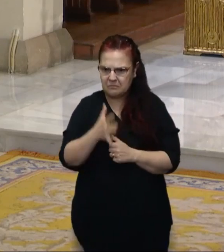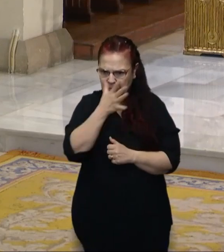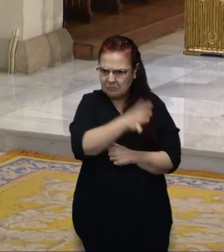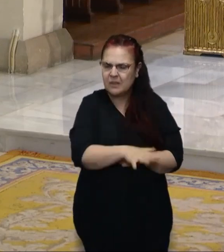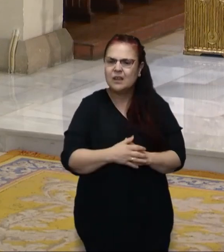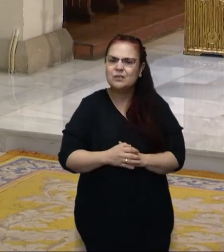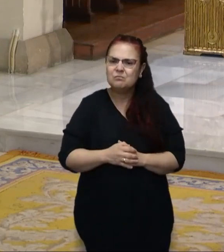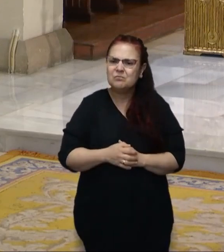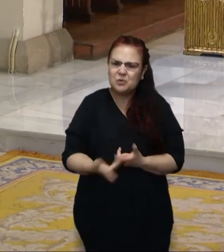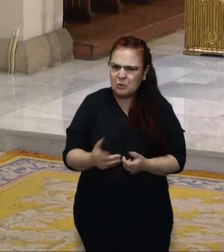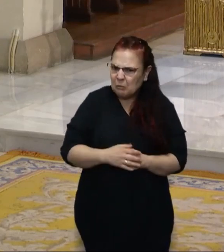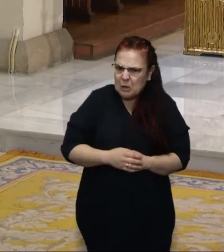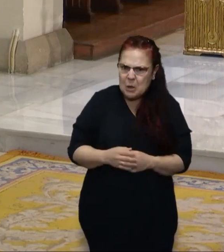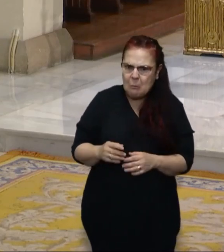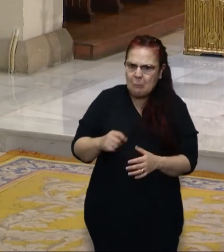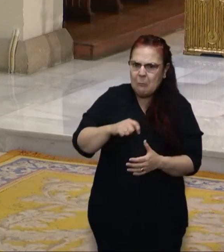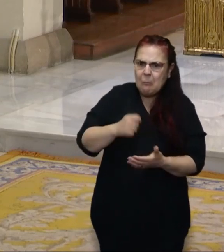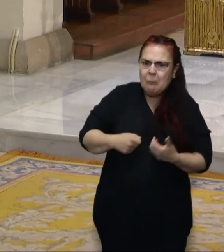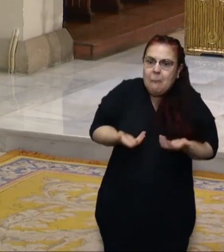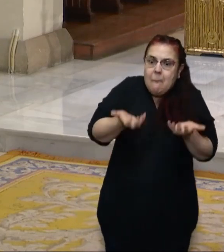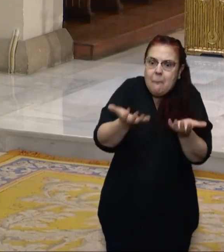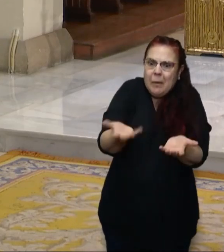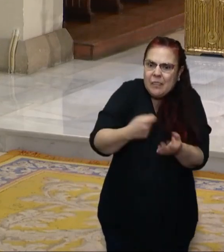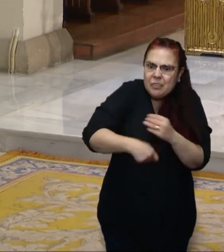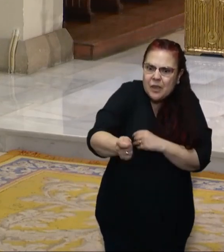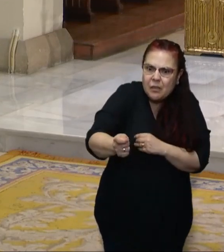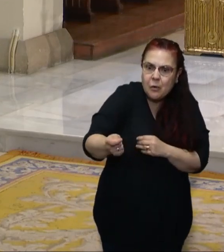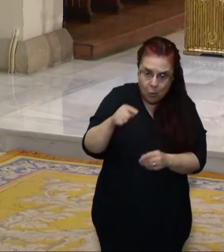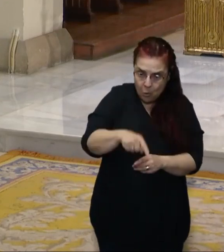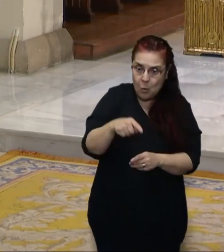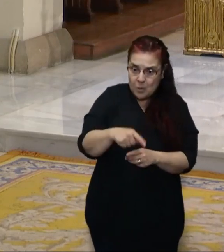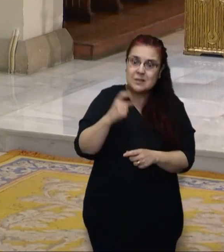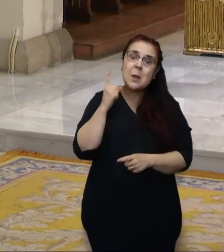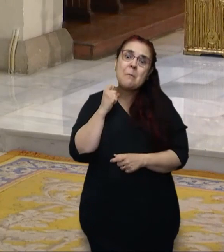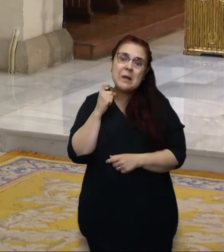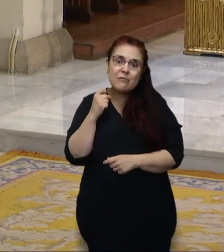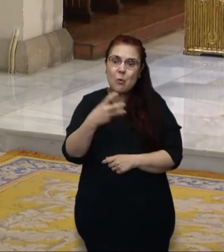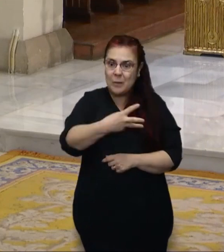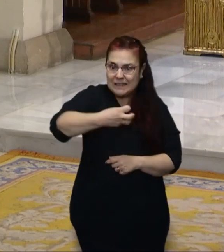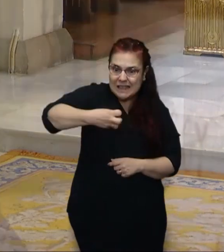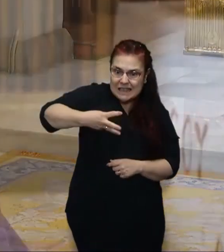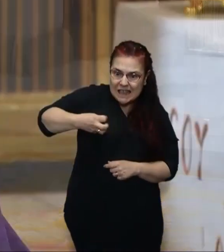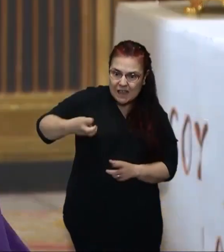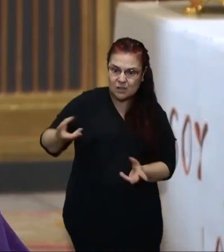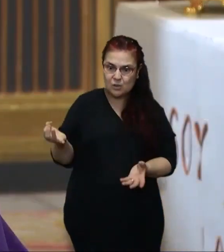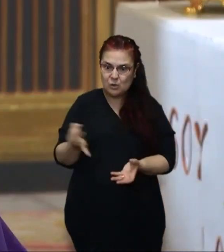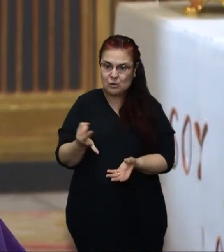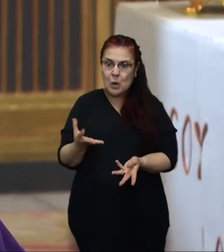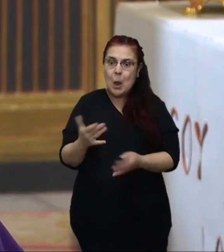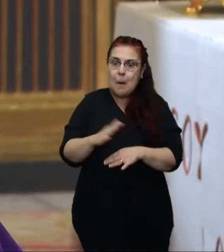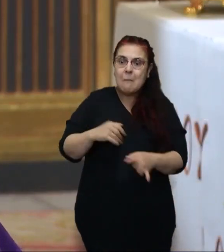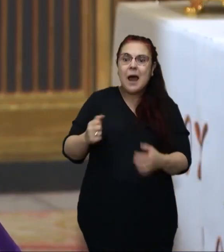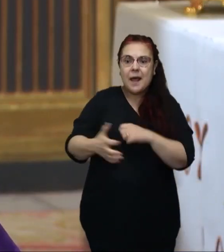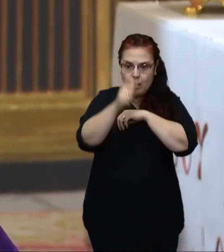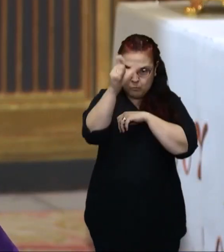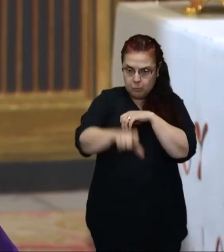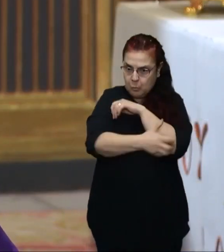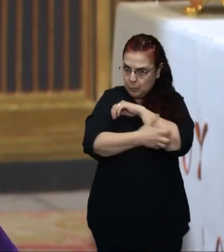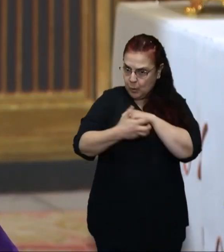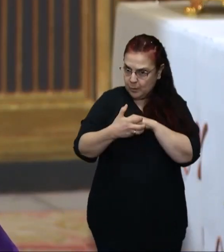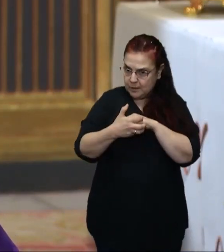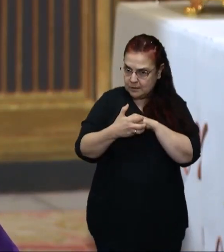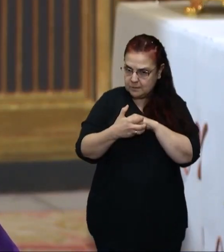«¿Por qué no se ha vendido este perfume por 300 denarios para dárselo a los pobres?».